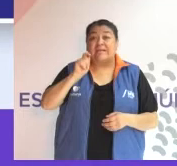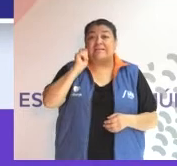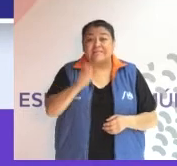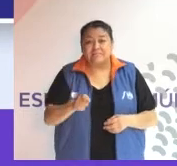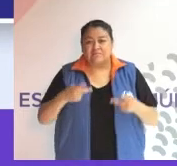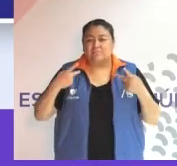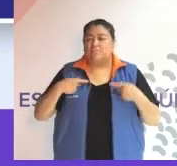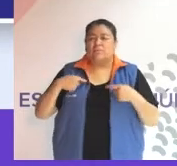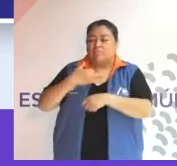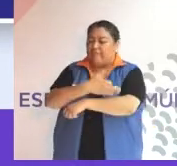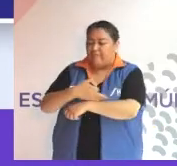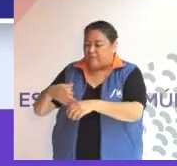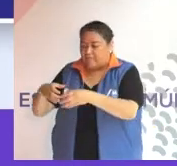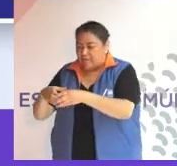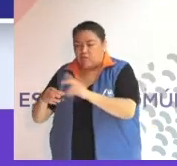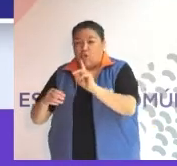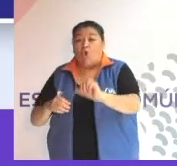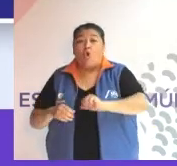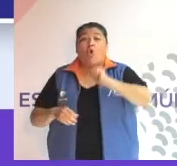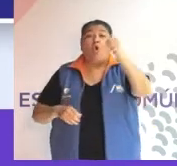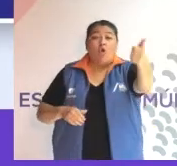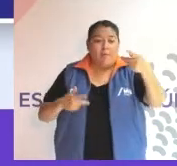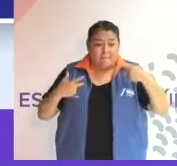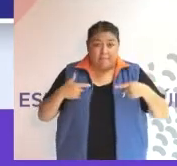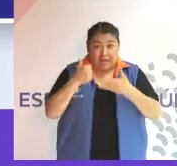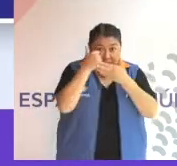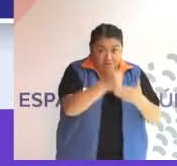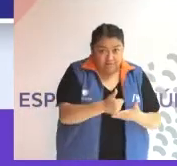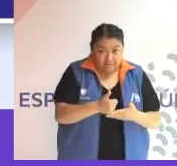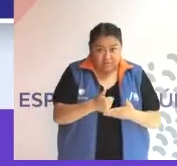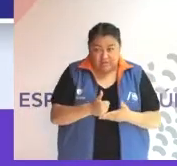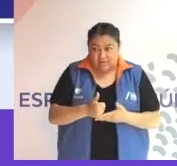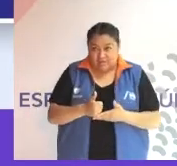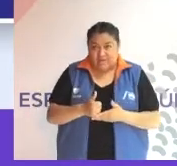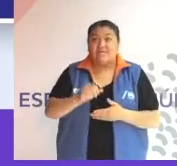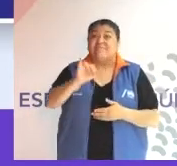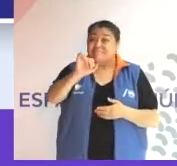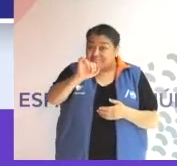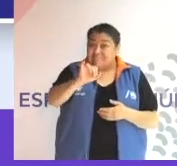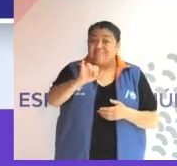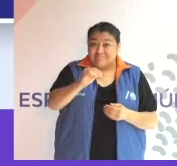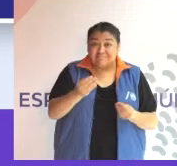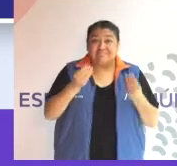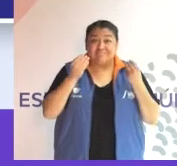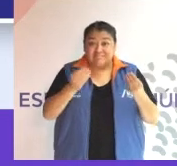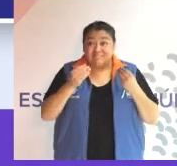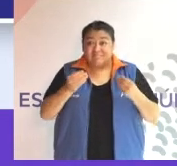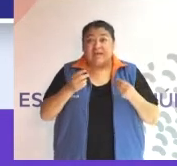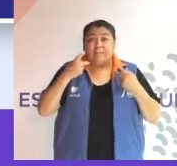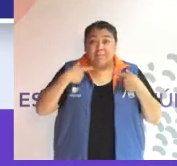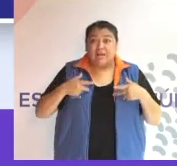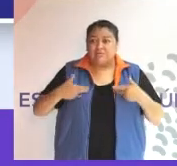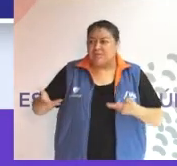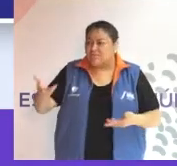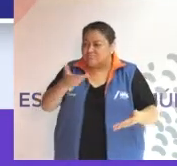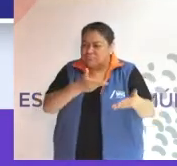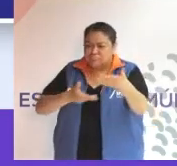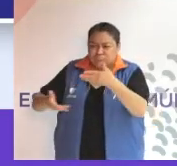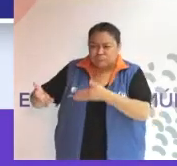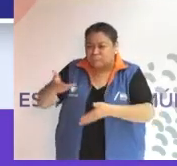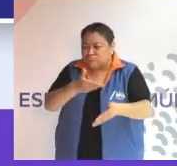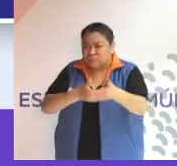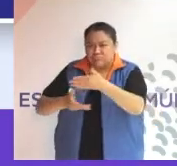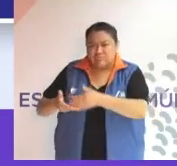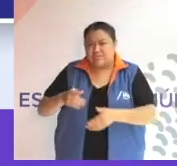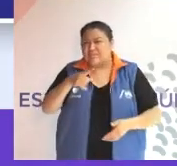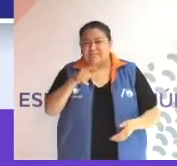que no sea de su familia, ayuda psicológica, y esa fue grande, por ejemplo, la cooperación que dio la gente. Entonces, ¿qué estamos demostrando?